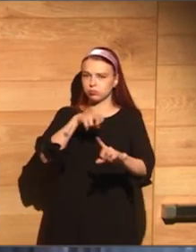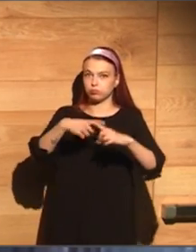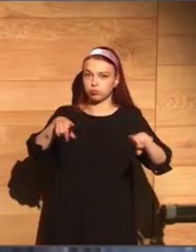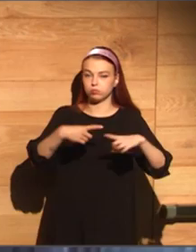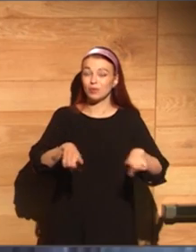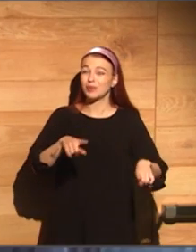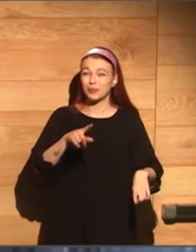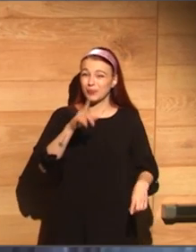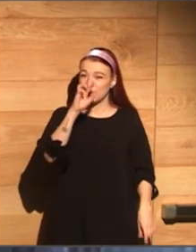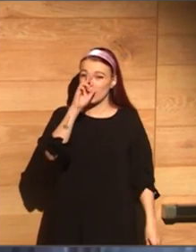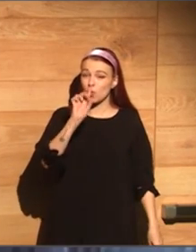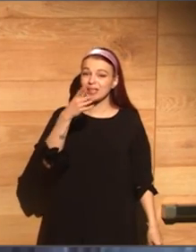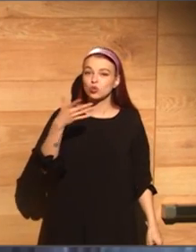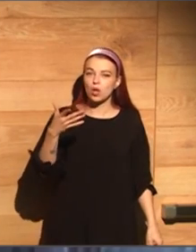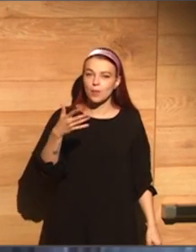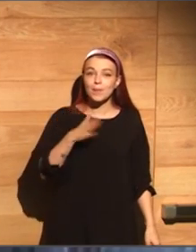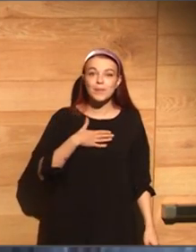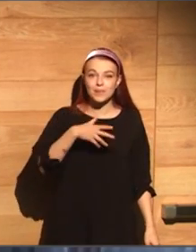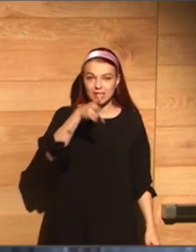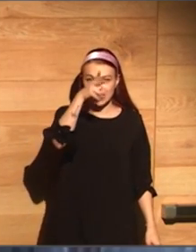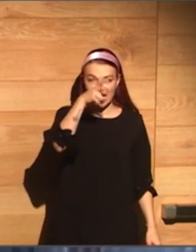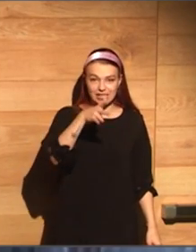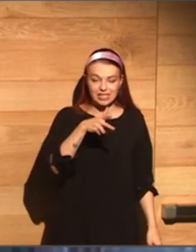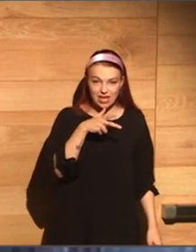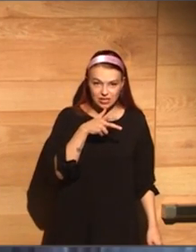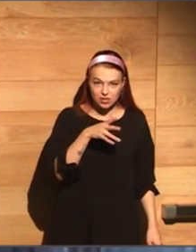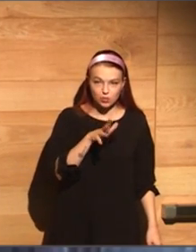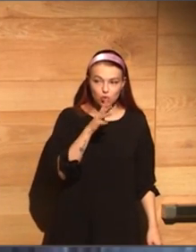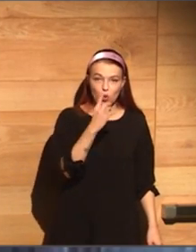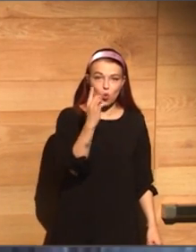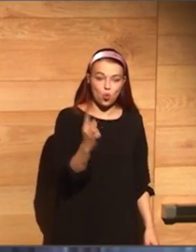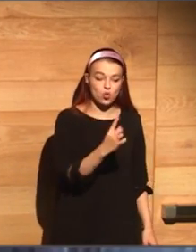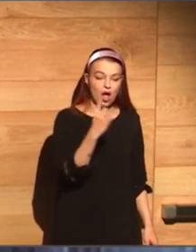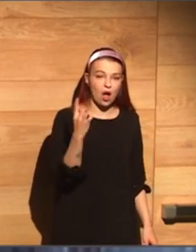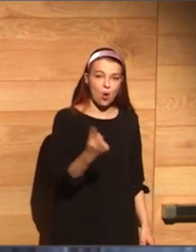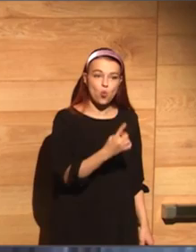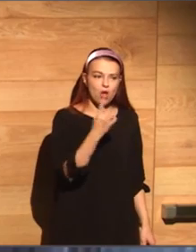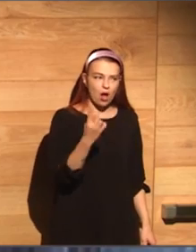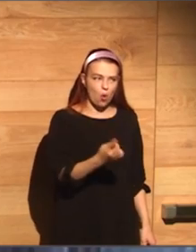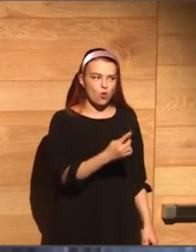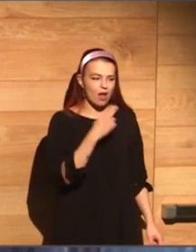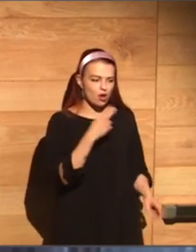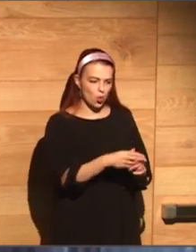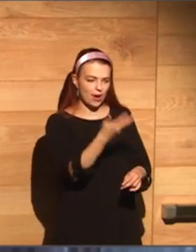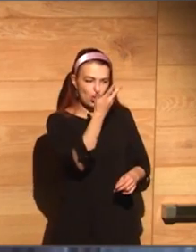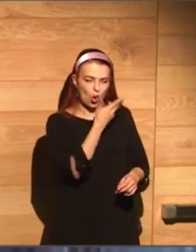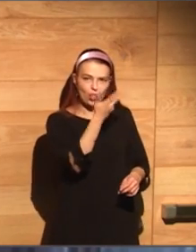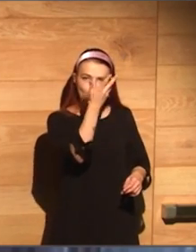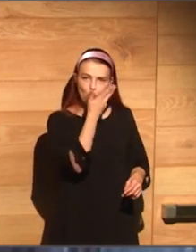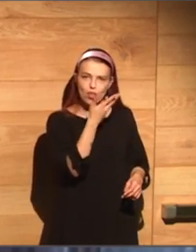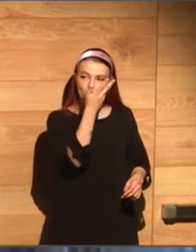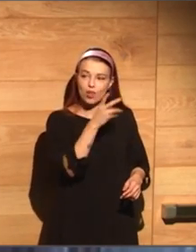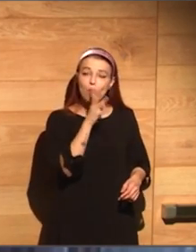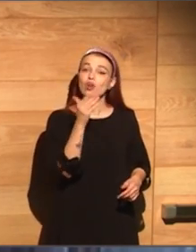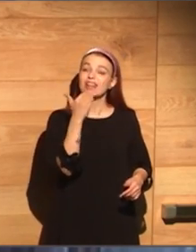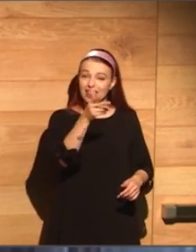está preocupado es de sus gallinas, a las que conoce una a una y por el nombre. Sí, y de tomarse su huevo, que es el huevo que desayuna por las mañanas.